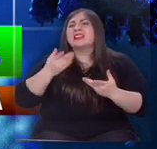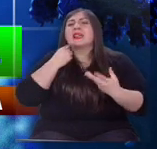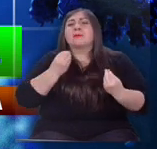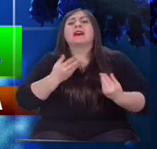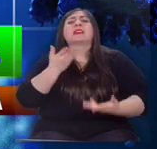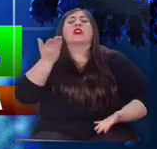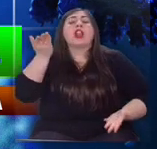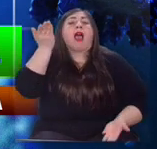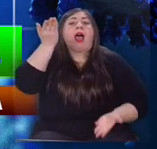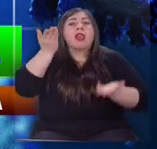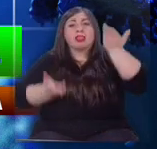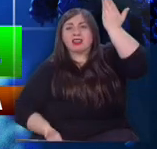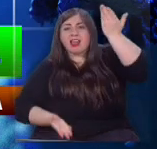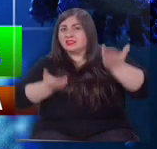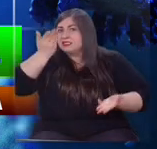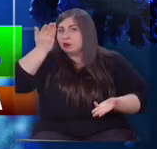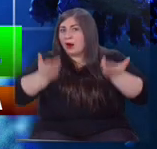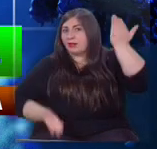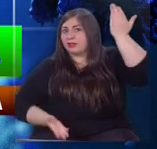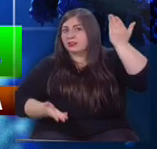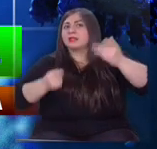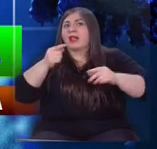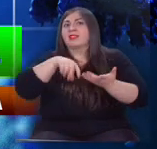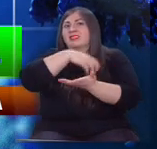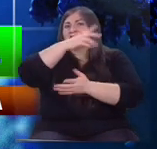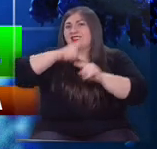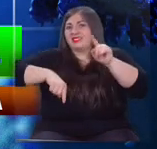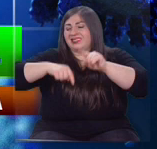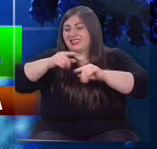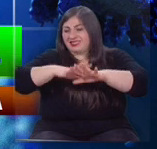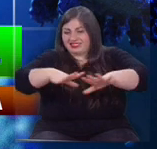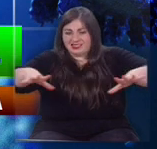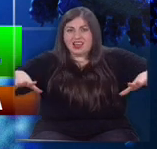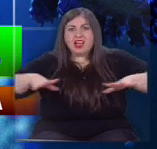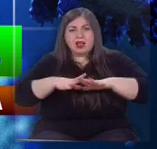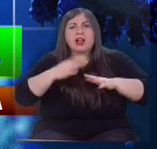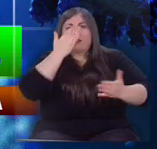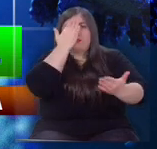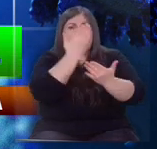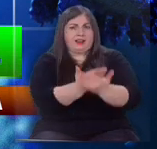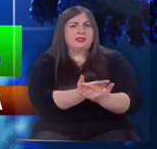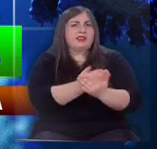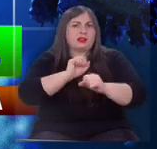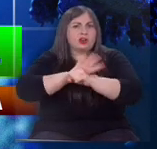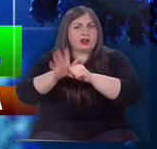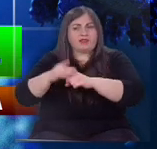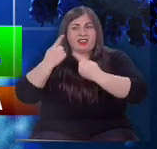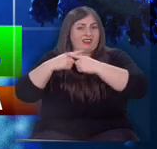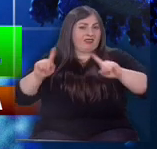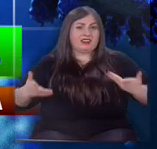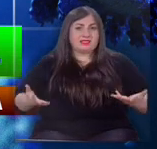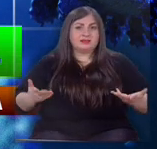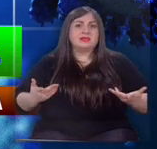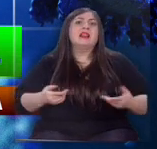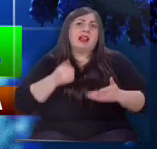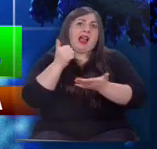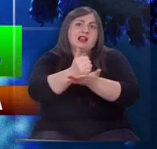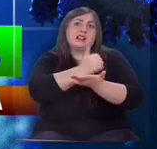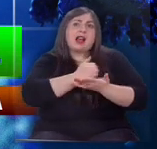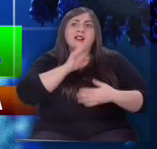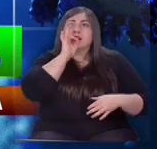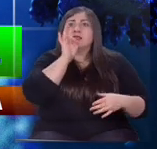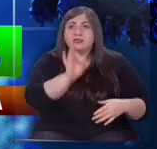inequidad territorial? ¿Qué tan difícil y qué tan distinto hace esta cancha tan dispareja al enfrentar el coronavirus? Absolutamente. Los propios alcaldes